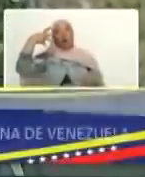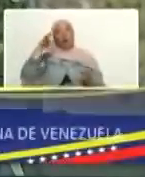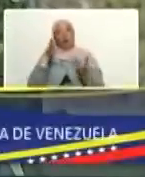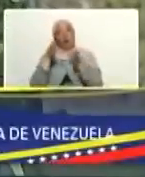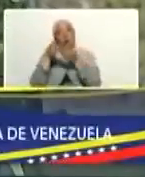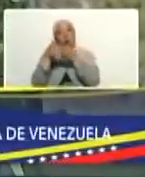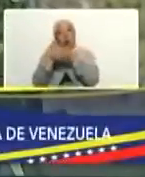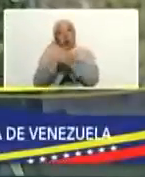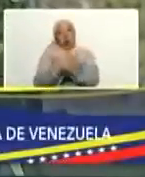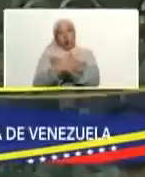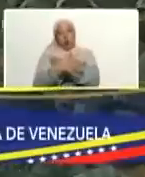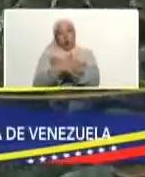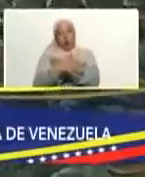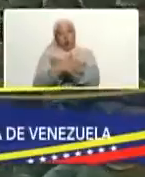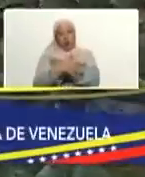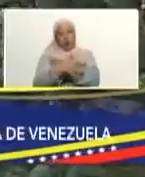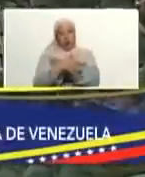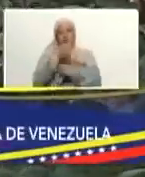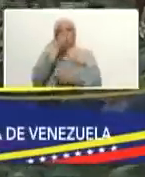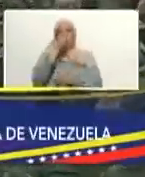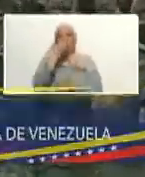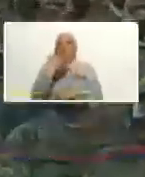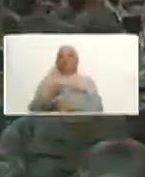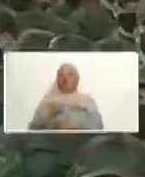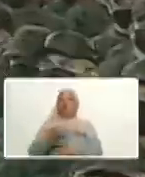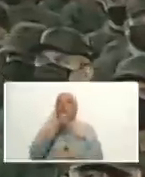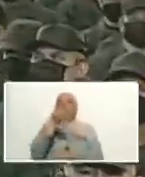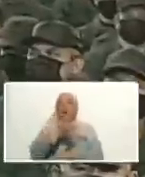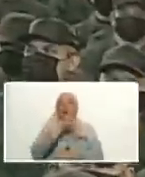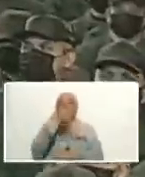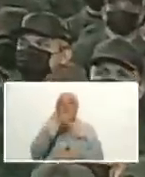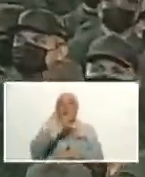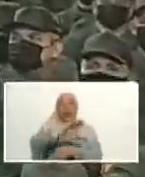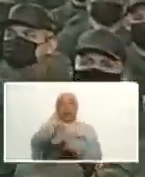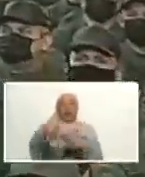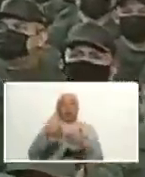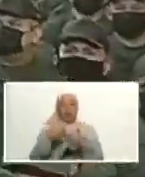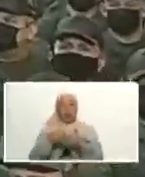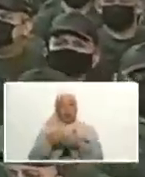escondido. Mis buenas tardes a todos.